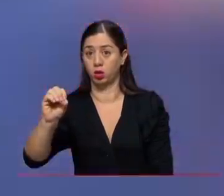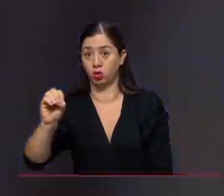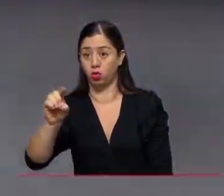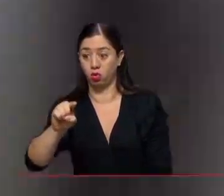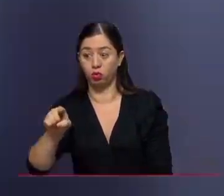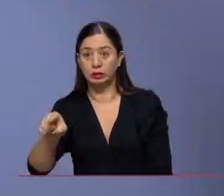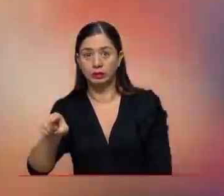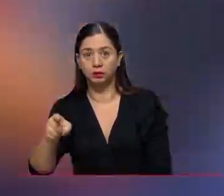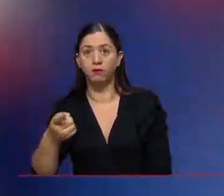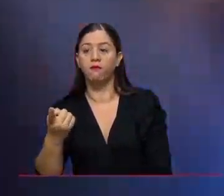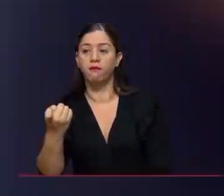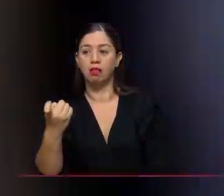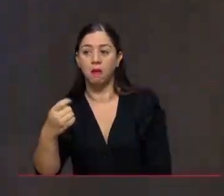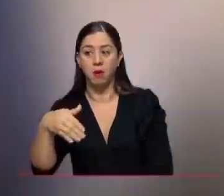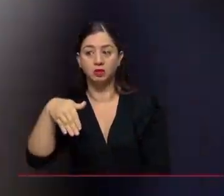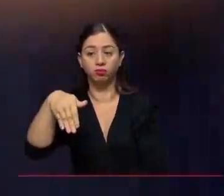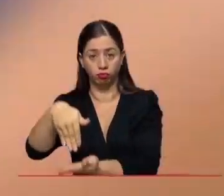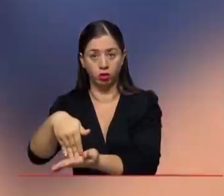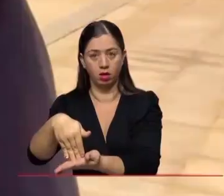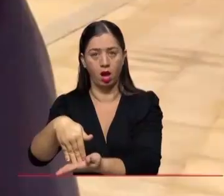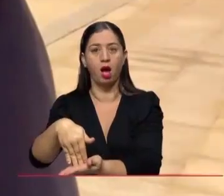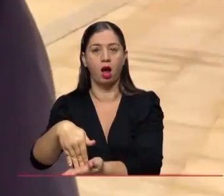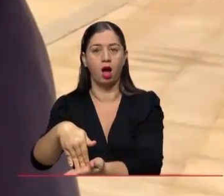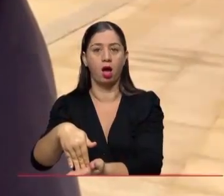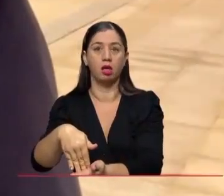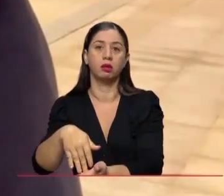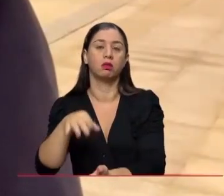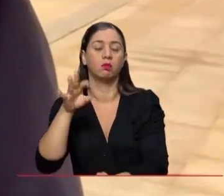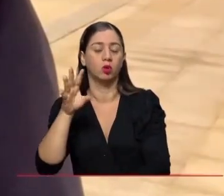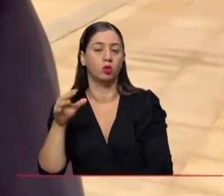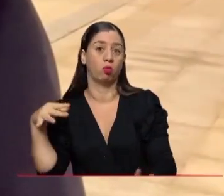precisa, hubiera hecho mucho mal.